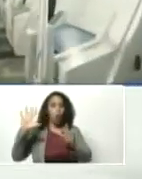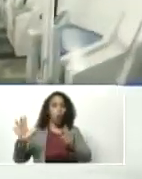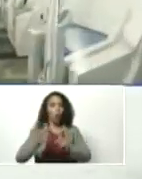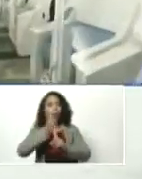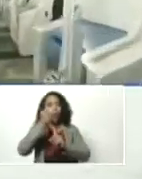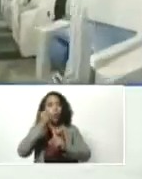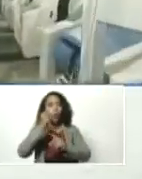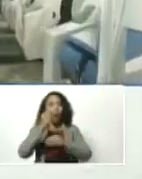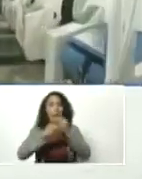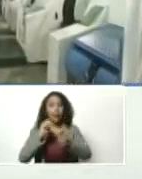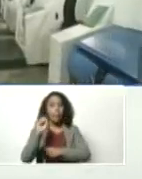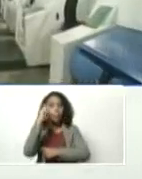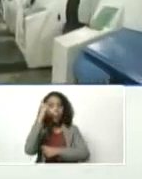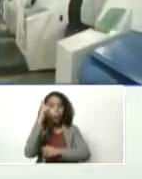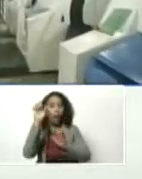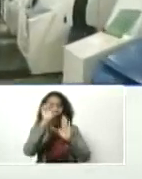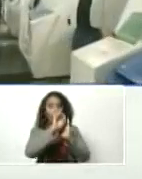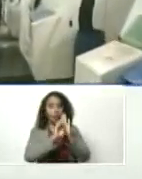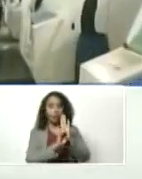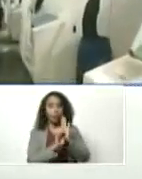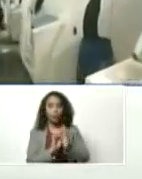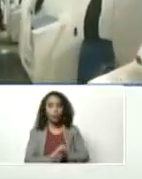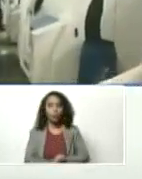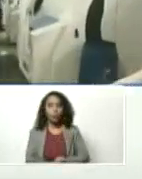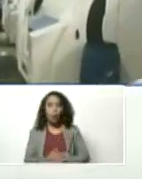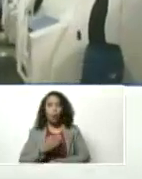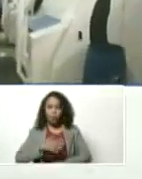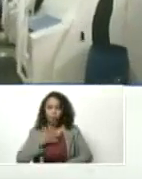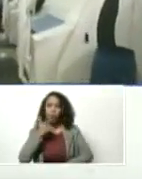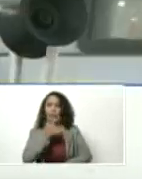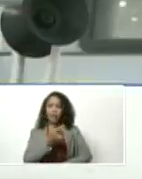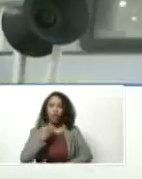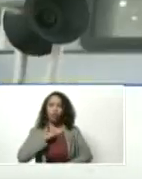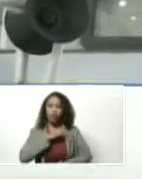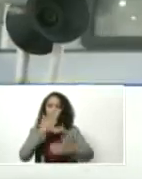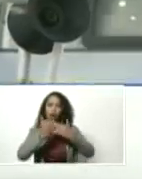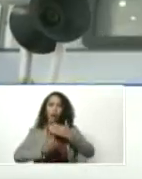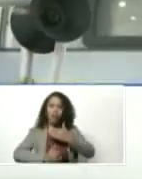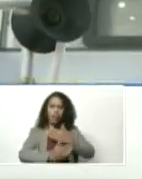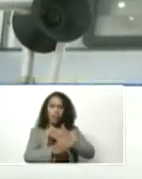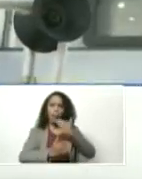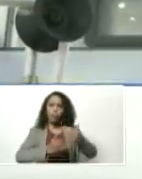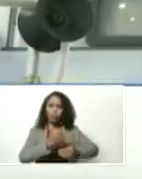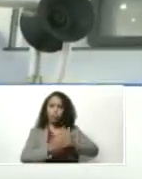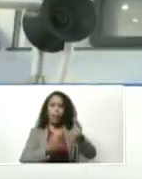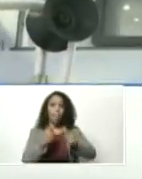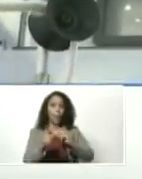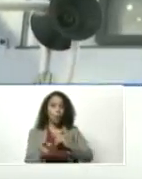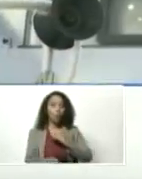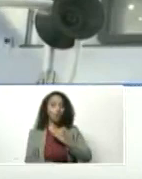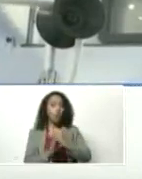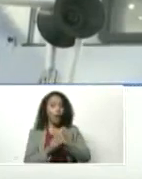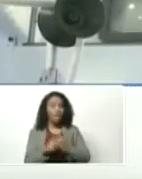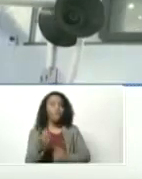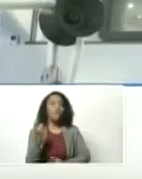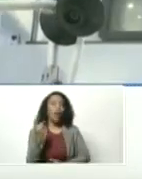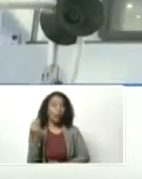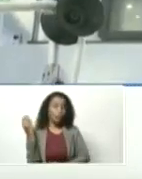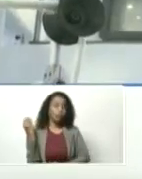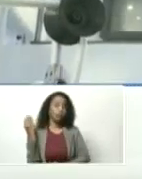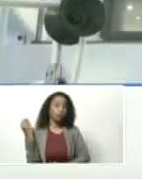una primera etapa. Pudiéramos decir hemos avanzado, pero todavía falta mucho por hacer.